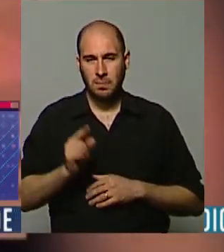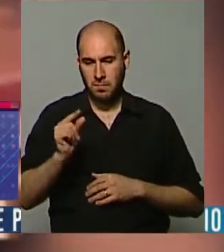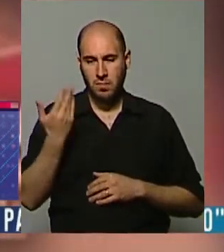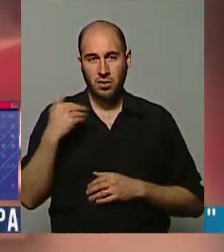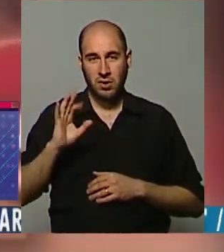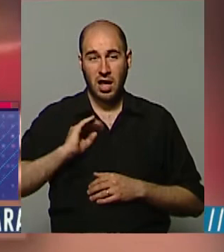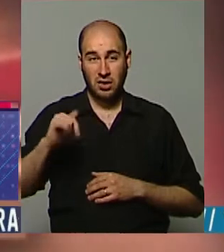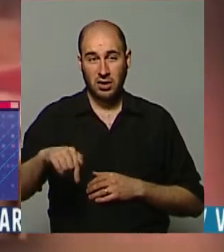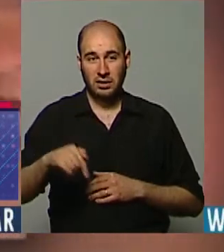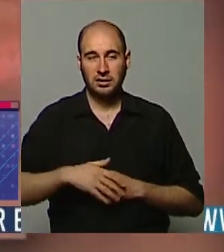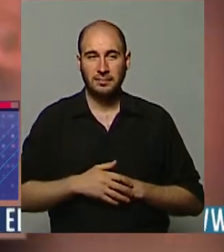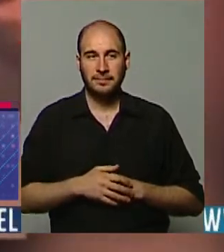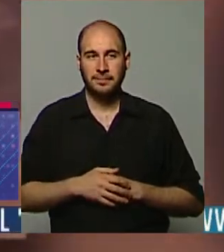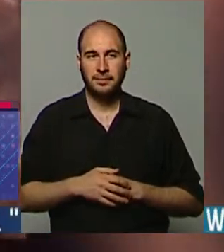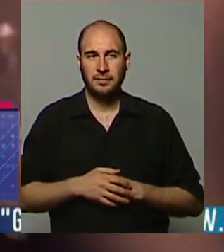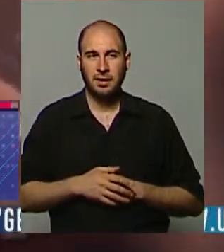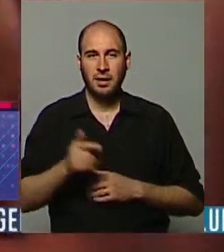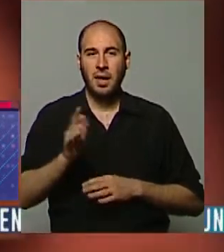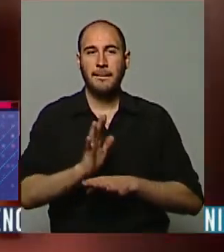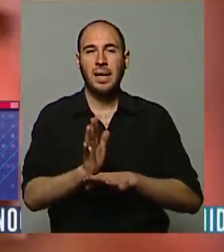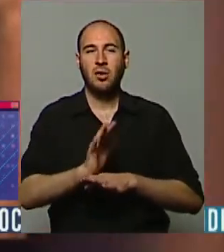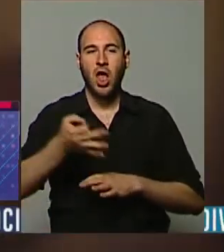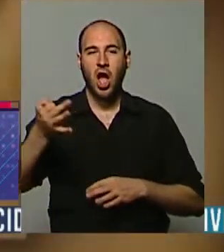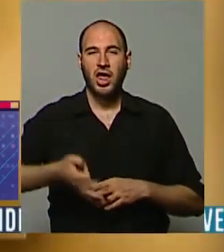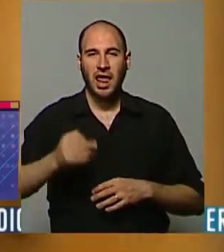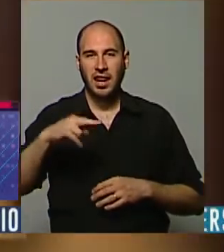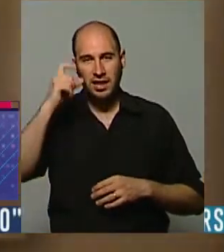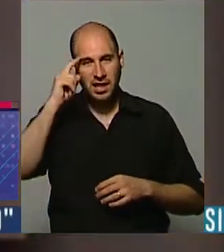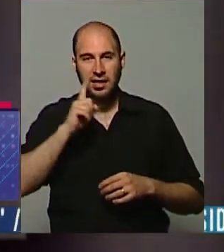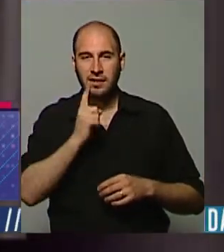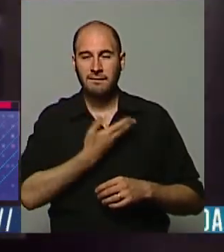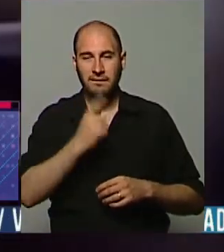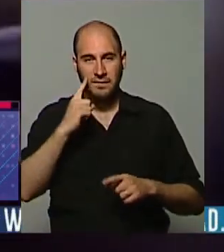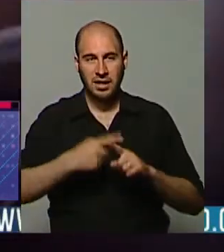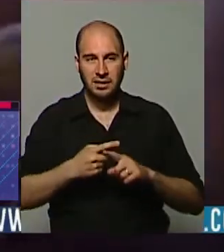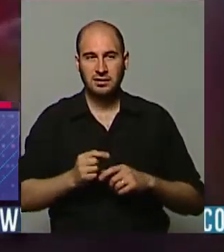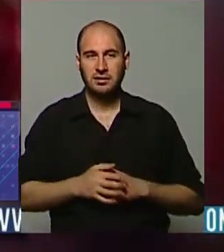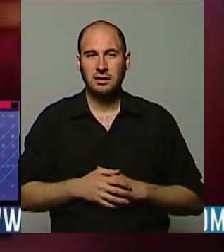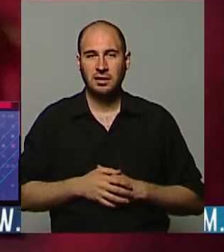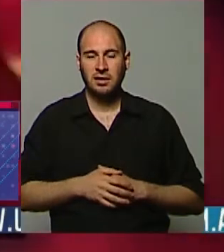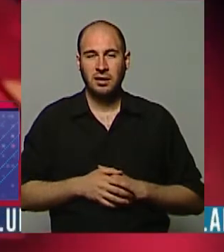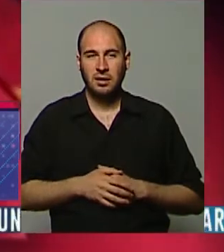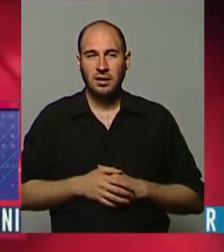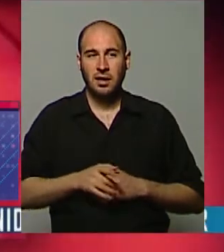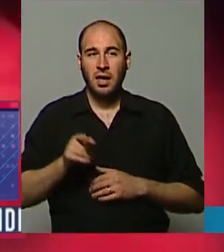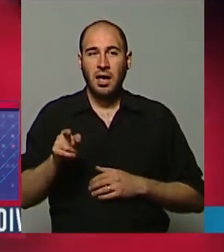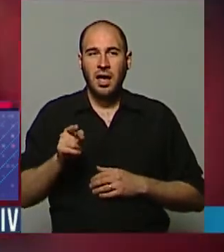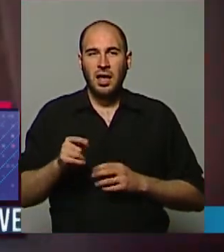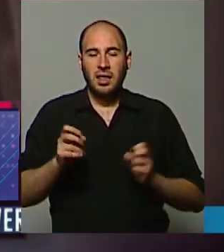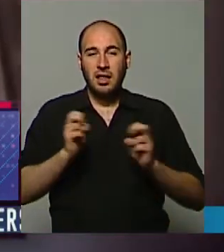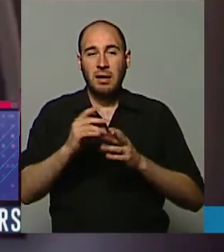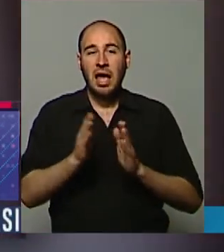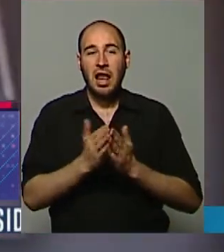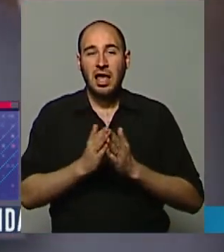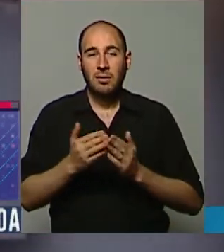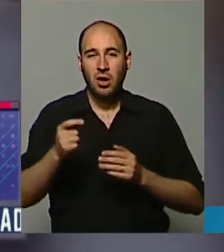poquito, este año de hecho, salió una película original de Netflix llamada The Dirt, que está basada en el